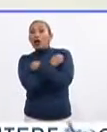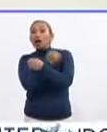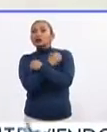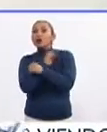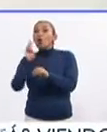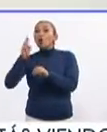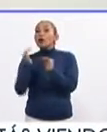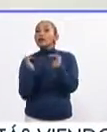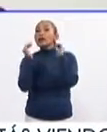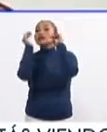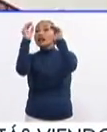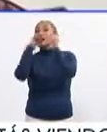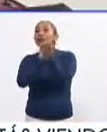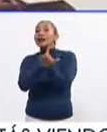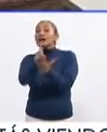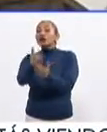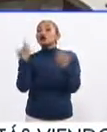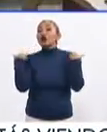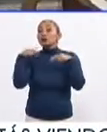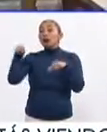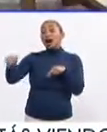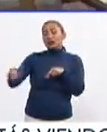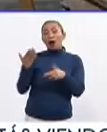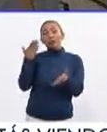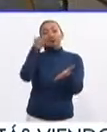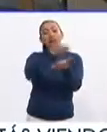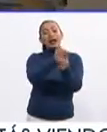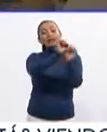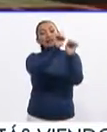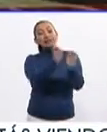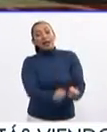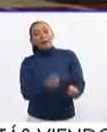educación superior y el derecho de los docentes a acceder a un